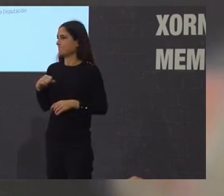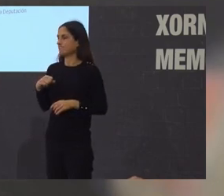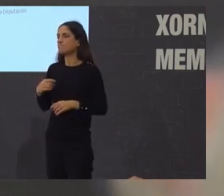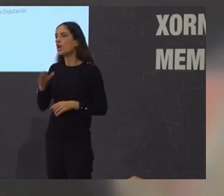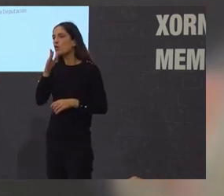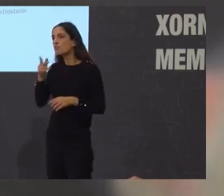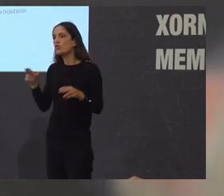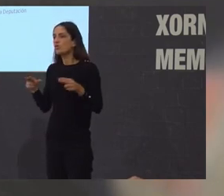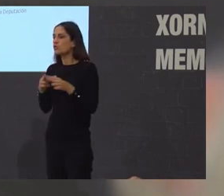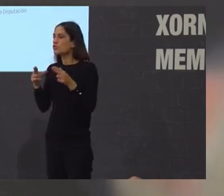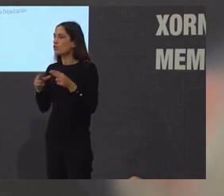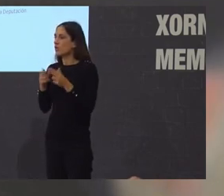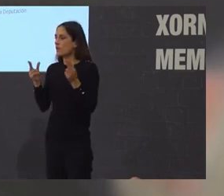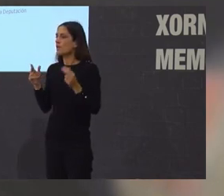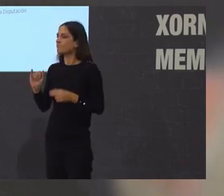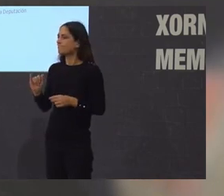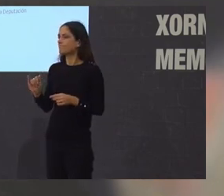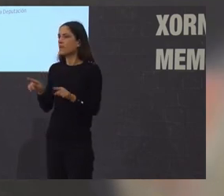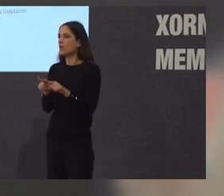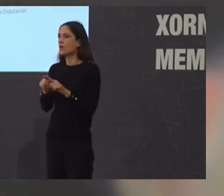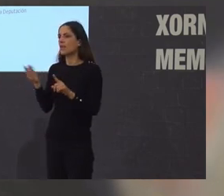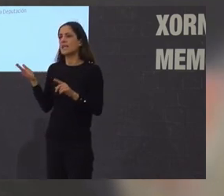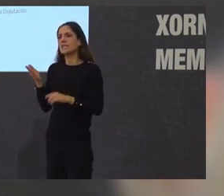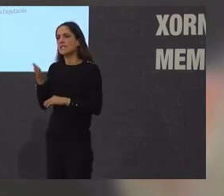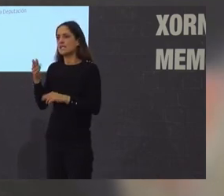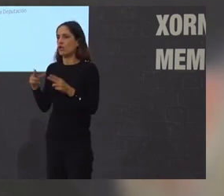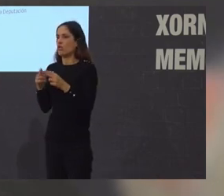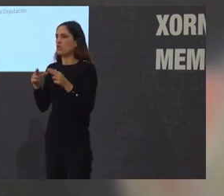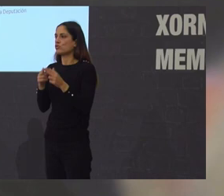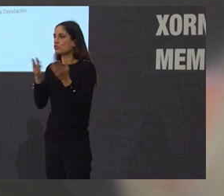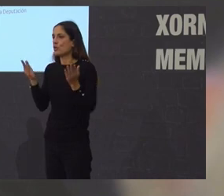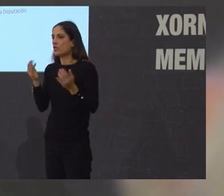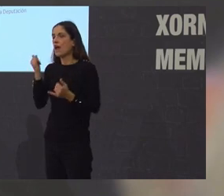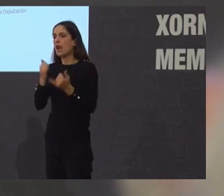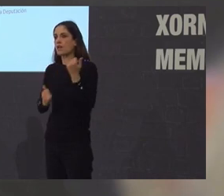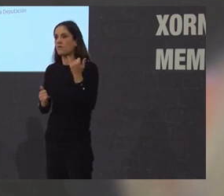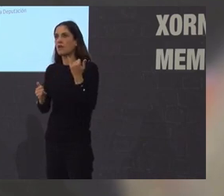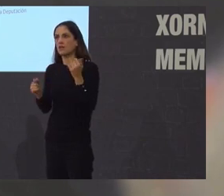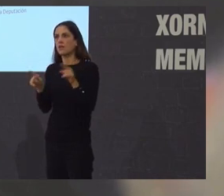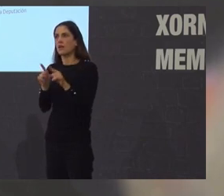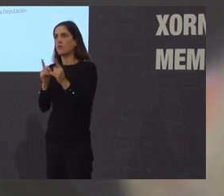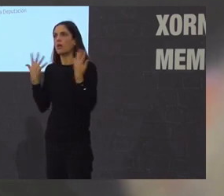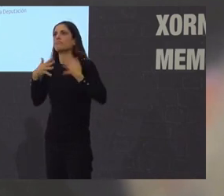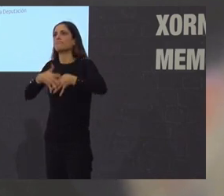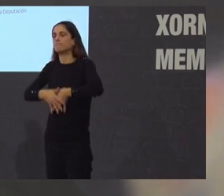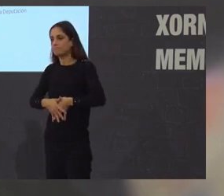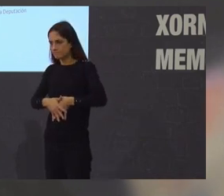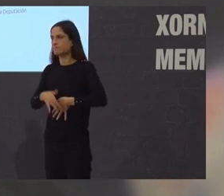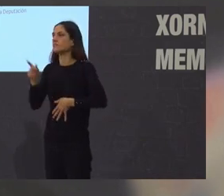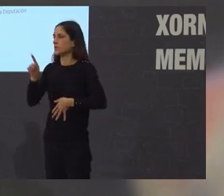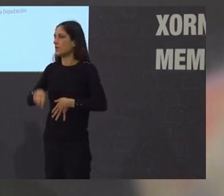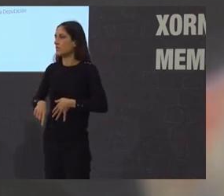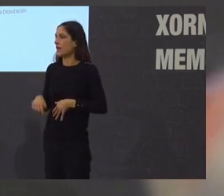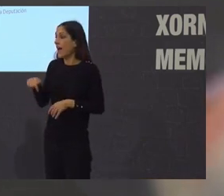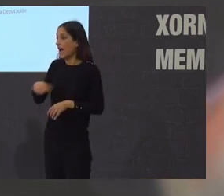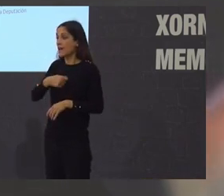sociedad sí provoca una sanción social sobre ese pasado y él lo ha sentido como propio. Aquí no se pide que nadie lleve la foto de su